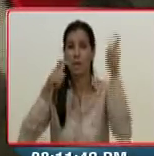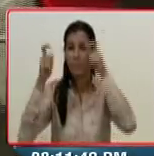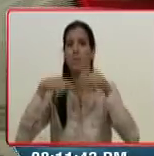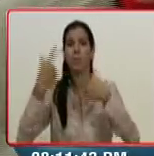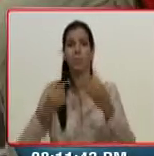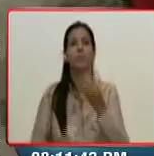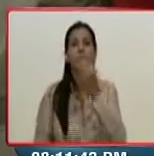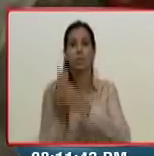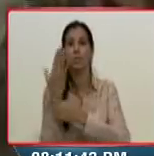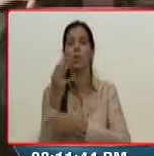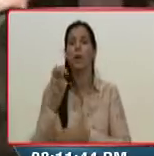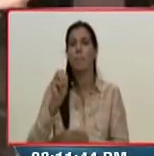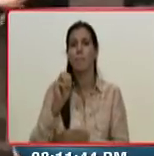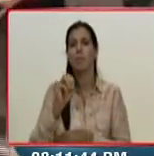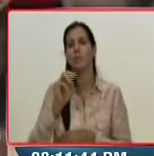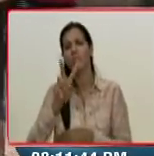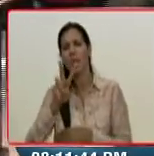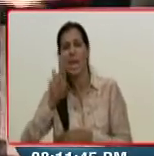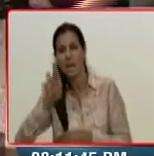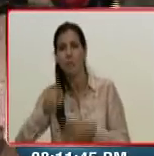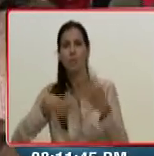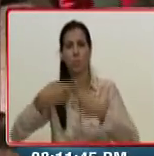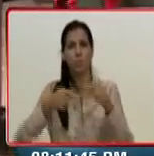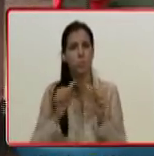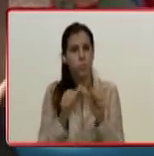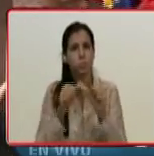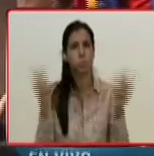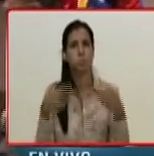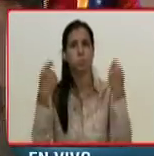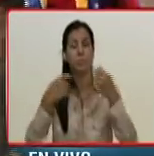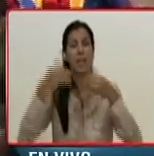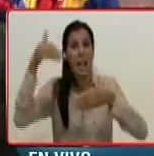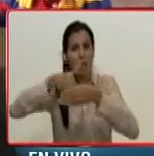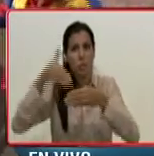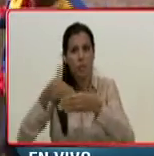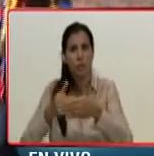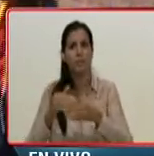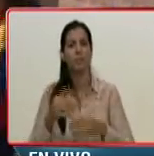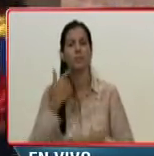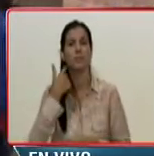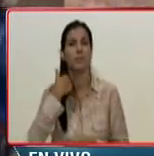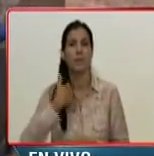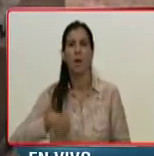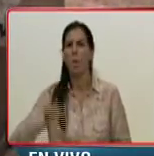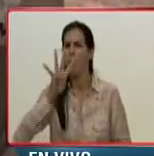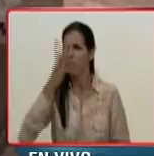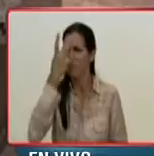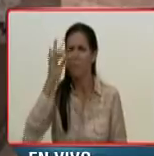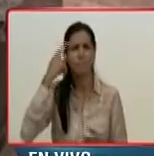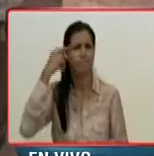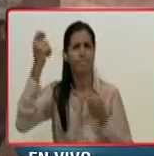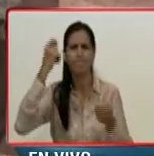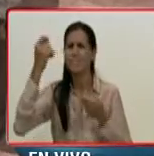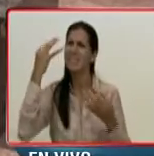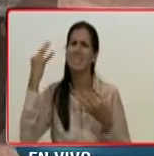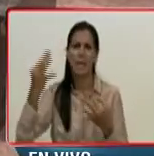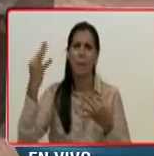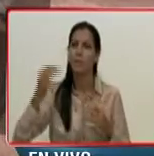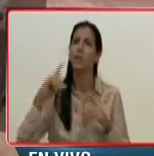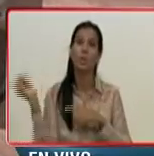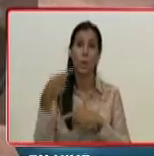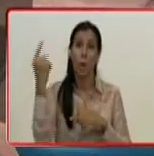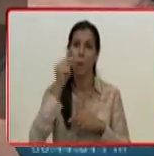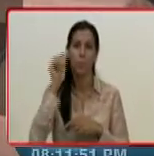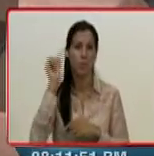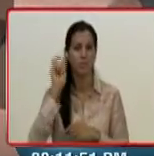poder en una efervescente campaña electoral en la cual la bandera del 4 de febrero estuvo presente en la mente de todos los venezolanos